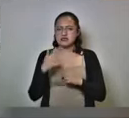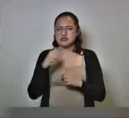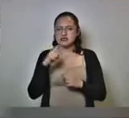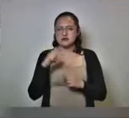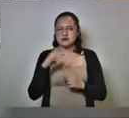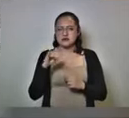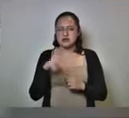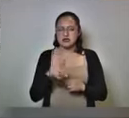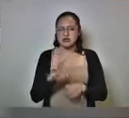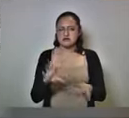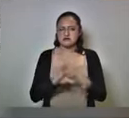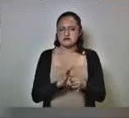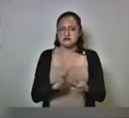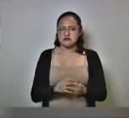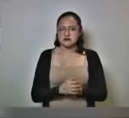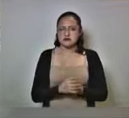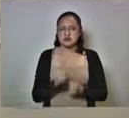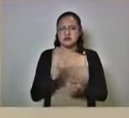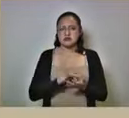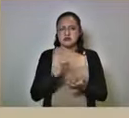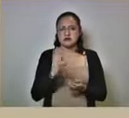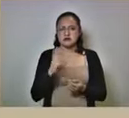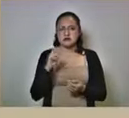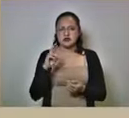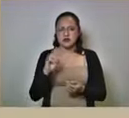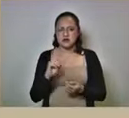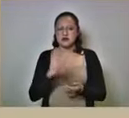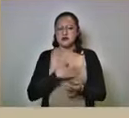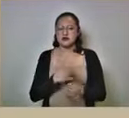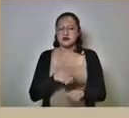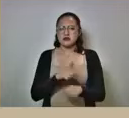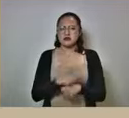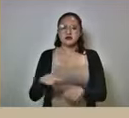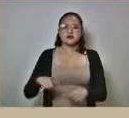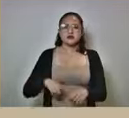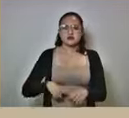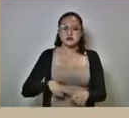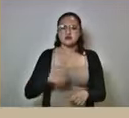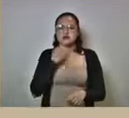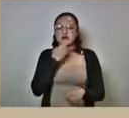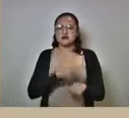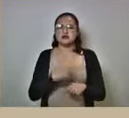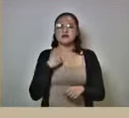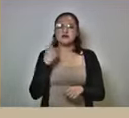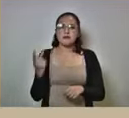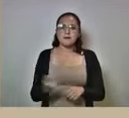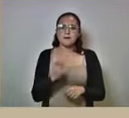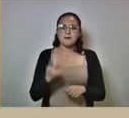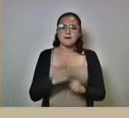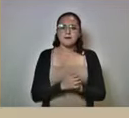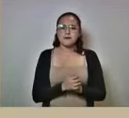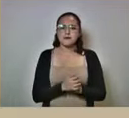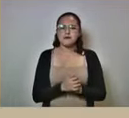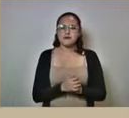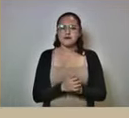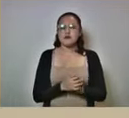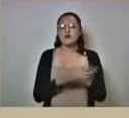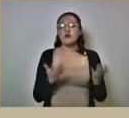conectada. Así es, gracias, Vero. Buenos días, gobernador, secretario. Quisiera preguntarle,